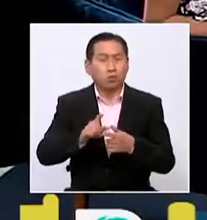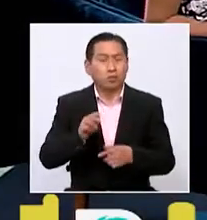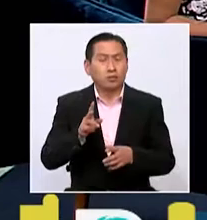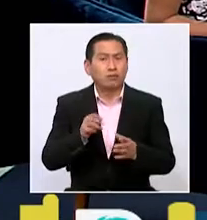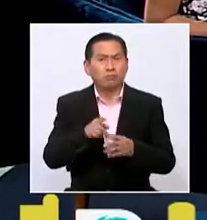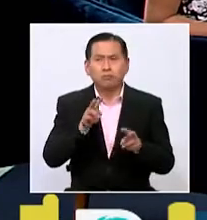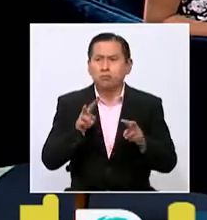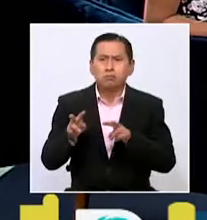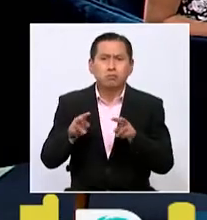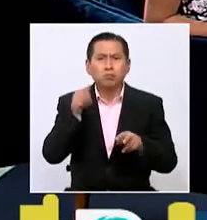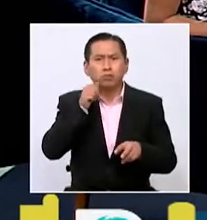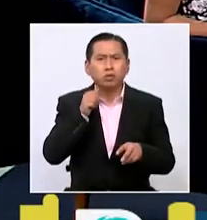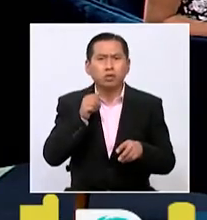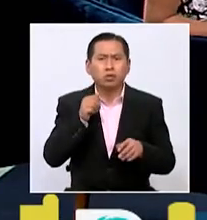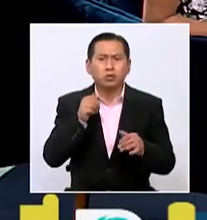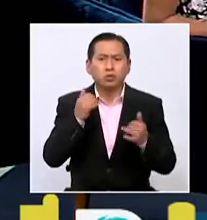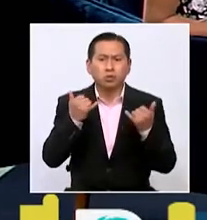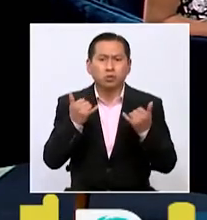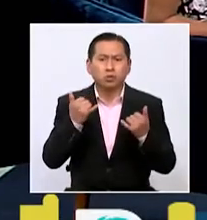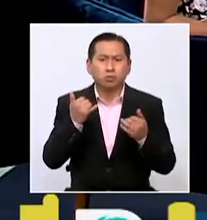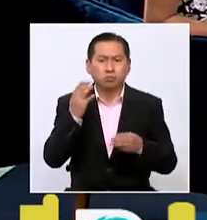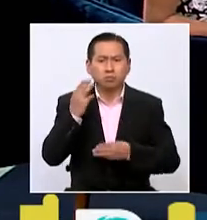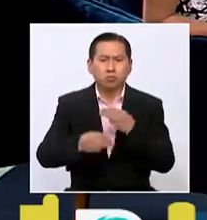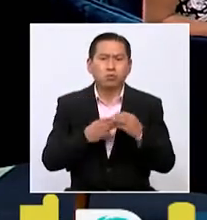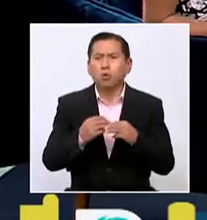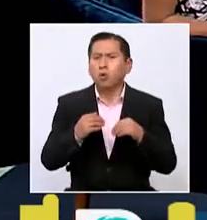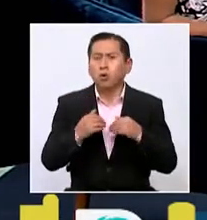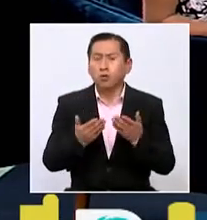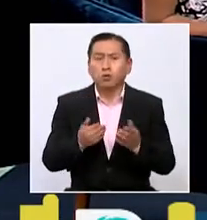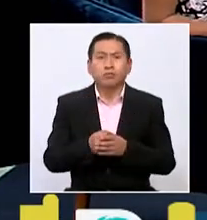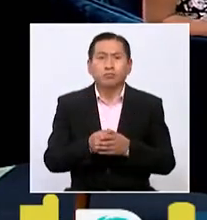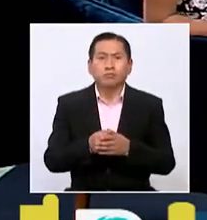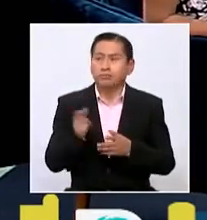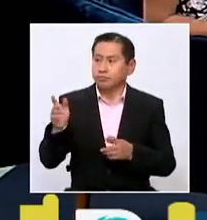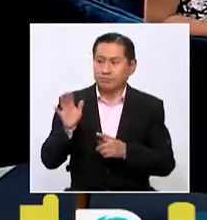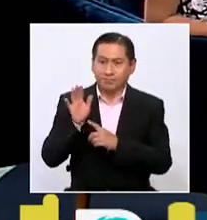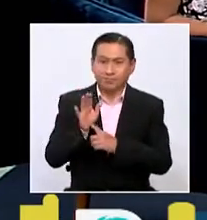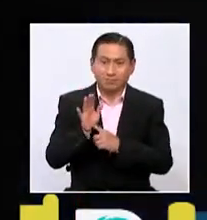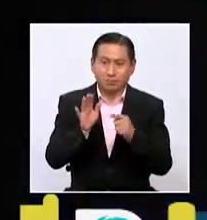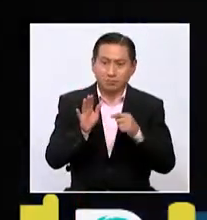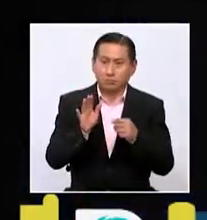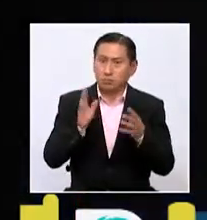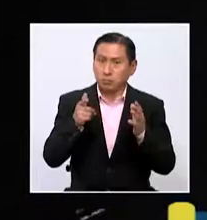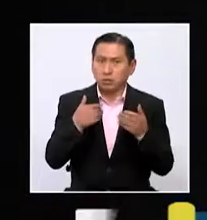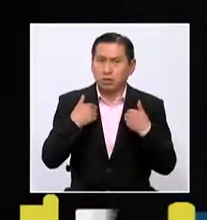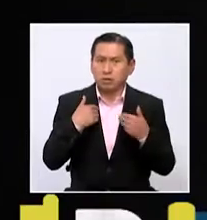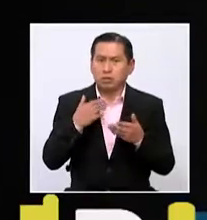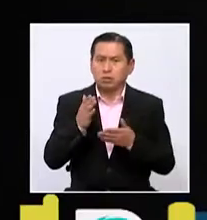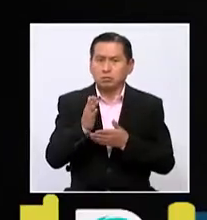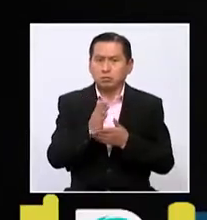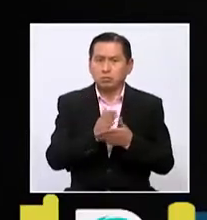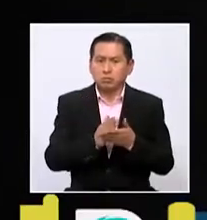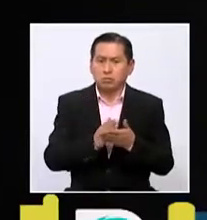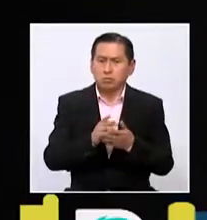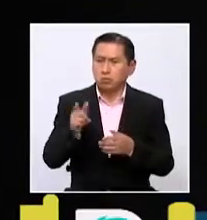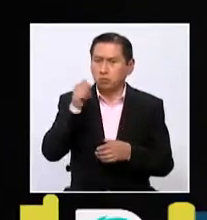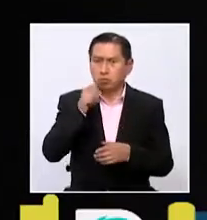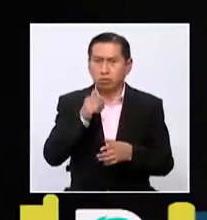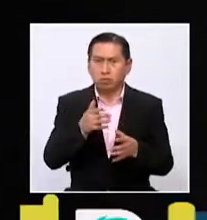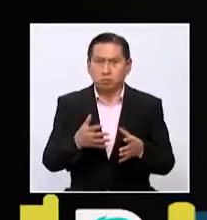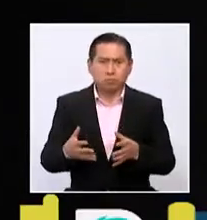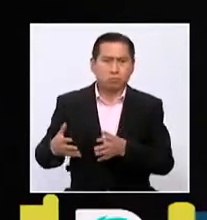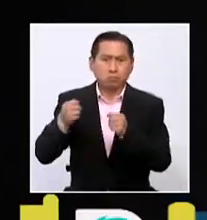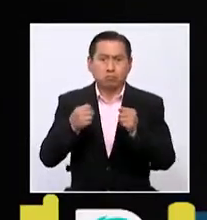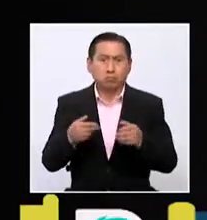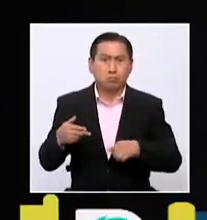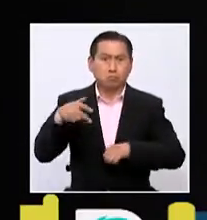la problemática de la mujer hoy partiendo de ello? ¿La serie en cierta medida puede reflejar ese nivel de empoderamiento en el que hoy